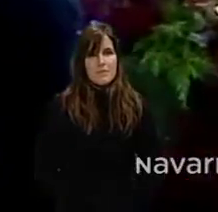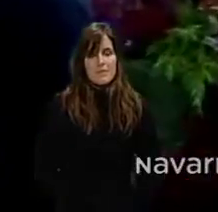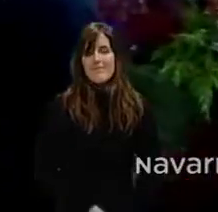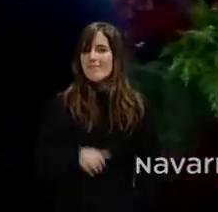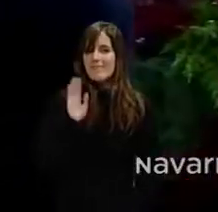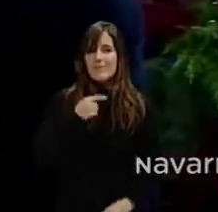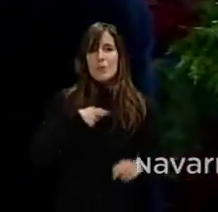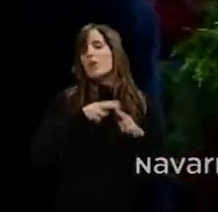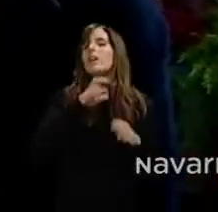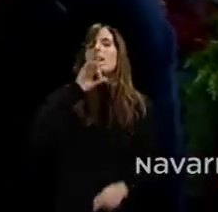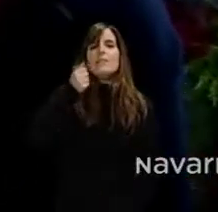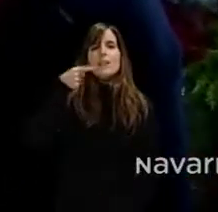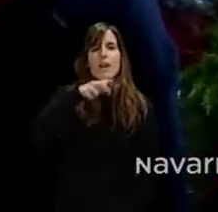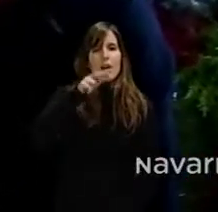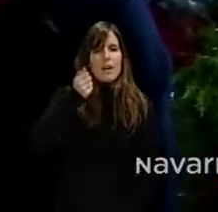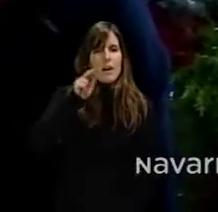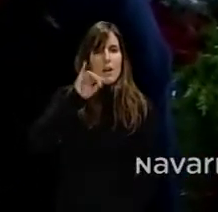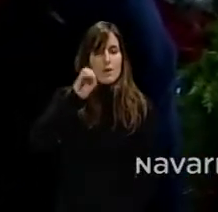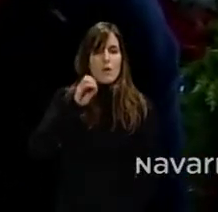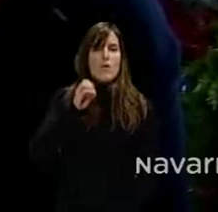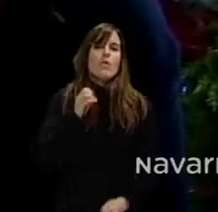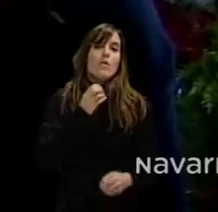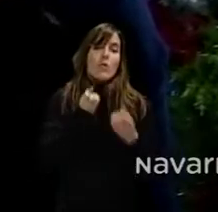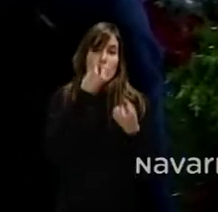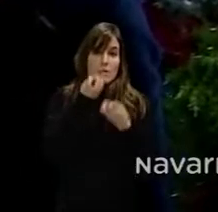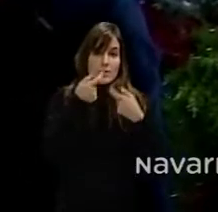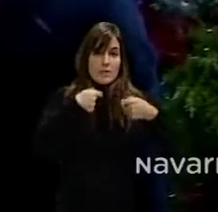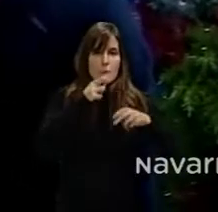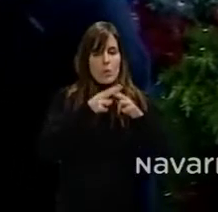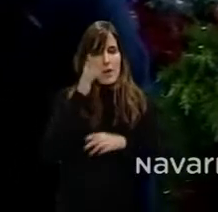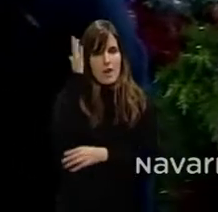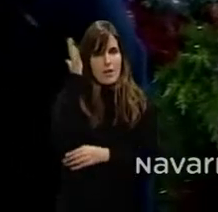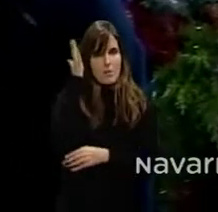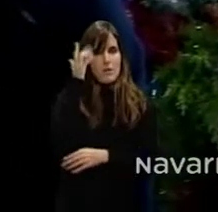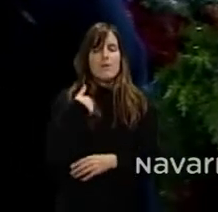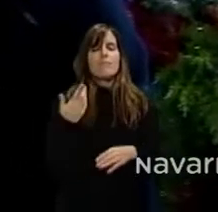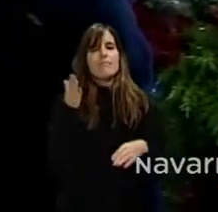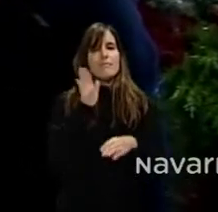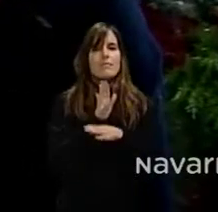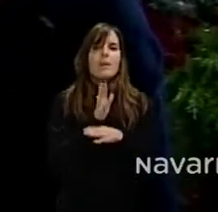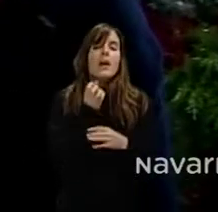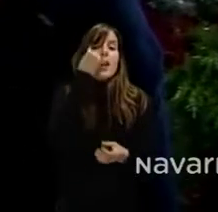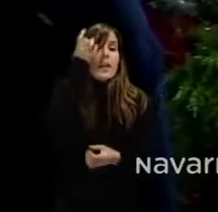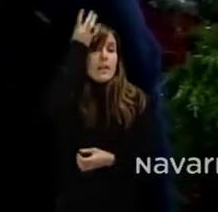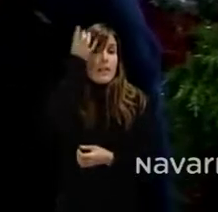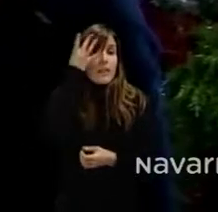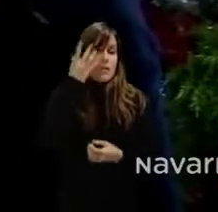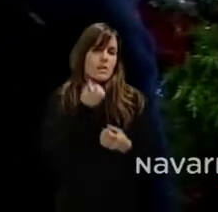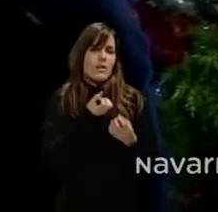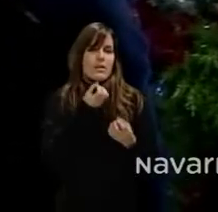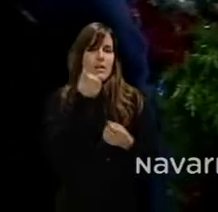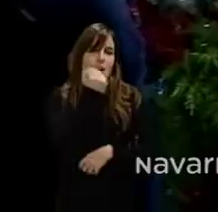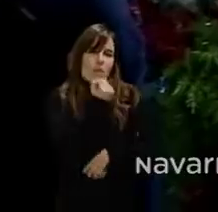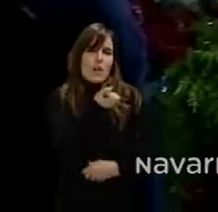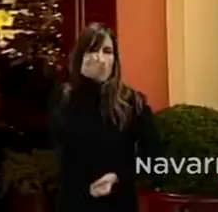Hola soy Sagrario Pajares de Floristería El Árbol y quiero presentaros la propuesta navideña que tenemos para este año para